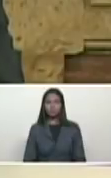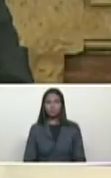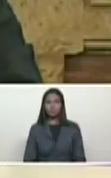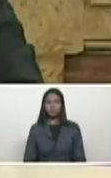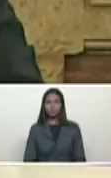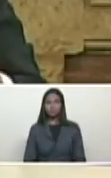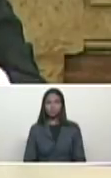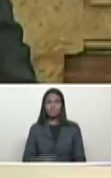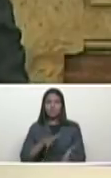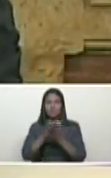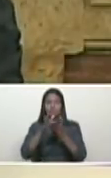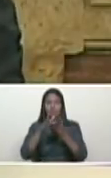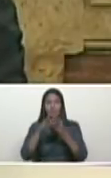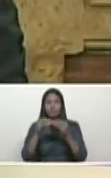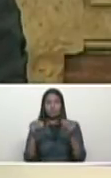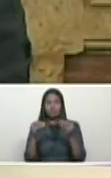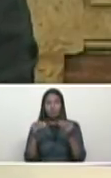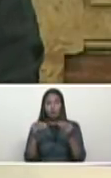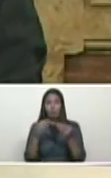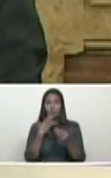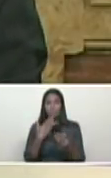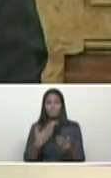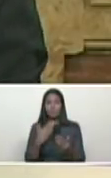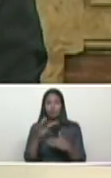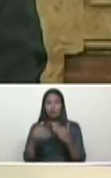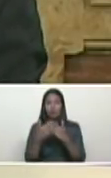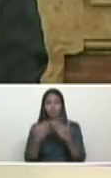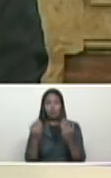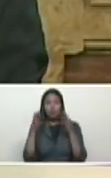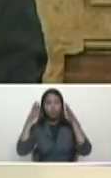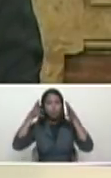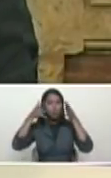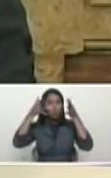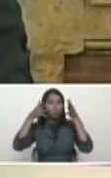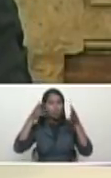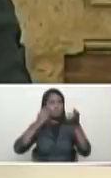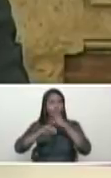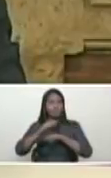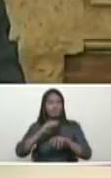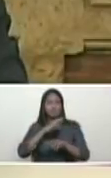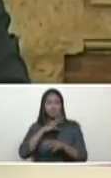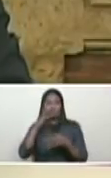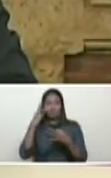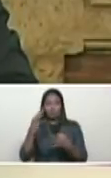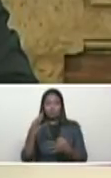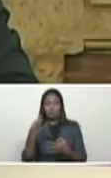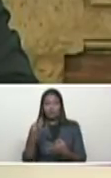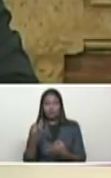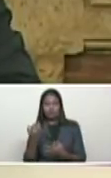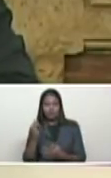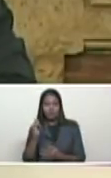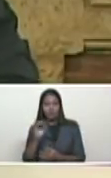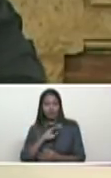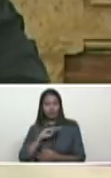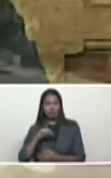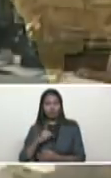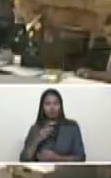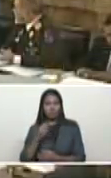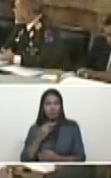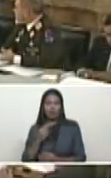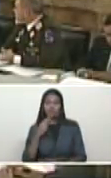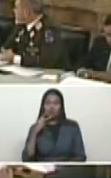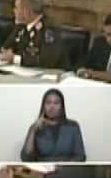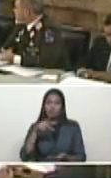y garantizar como pido a este consejo de defensa y seguridad de la nación que tiene la